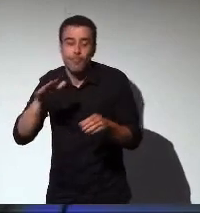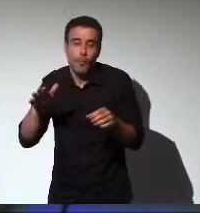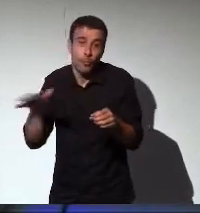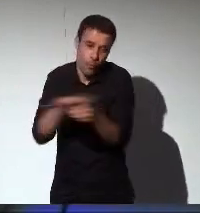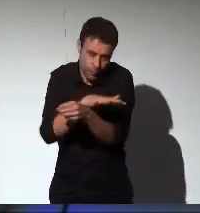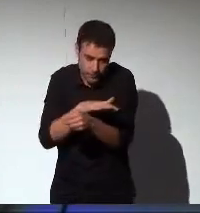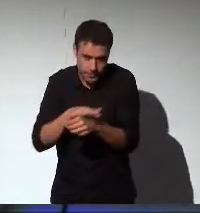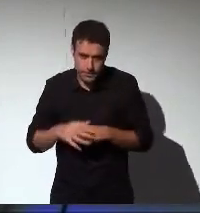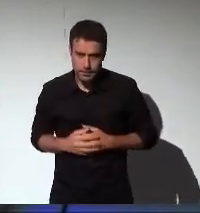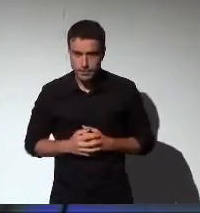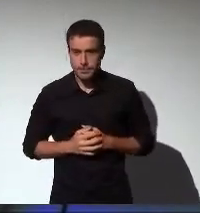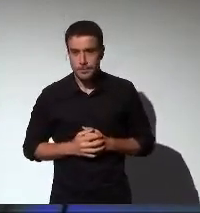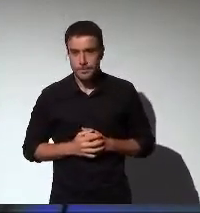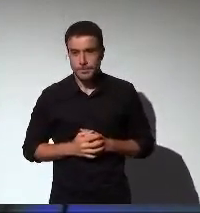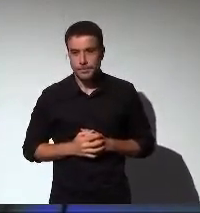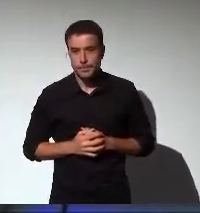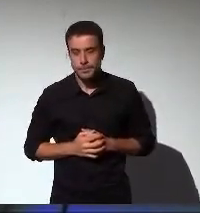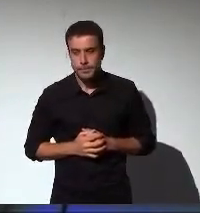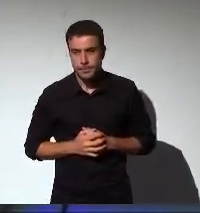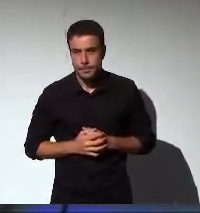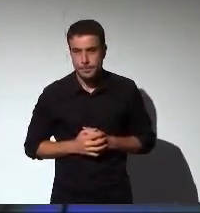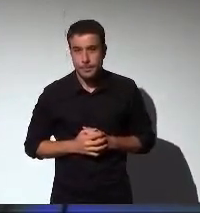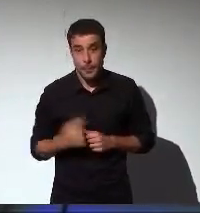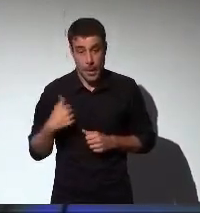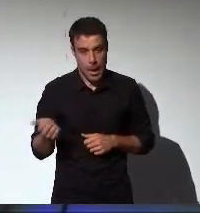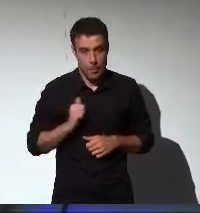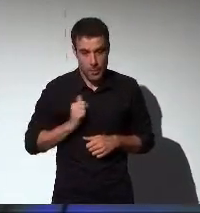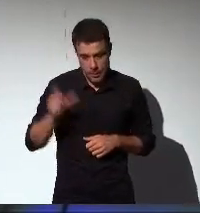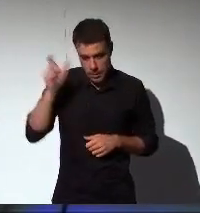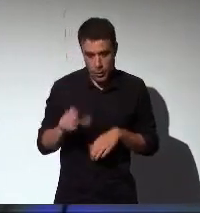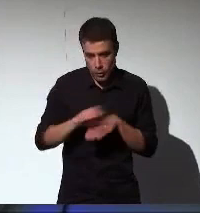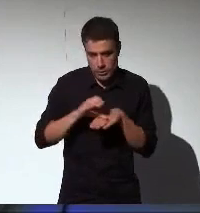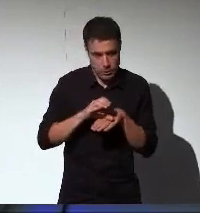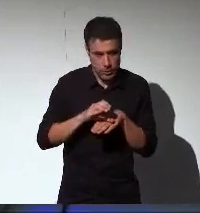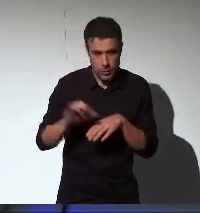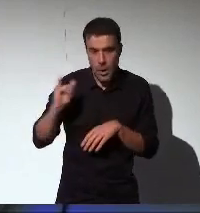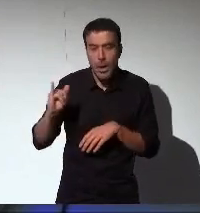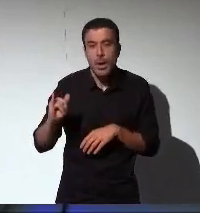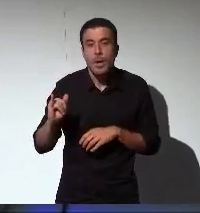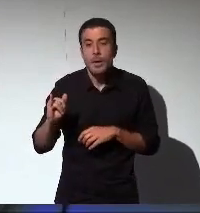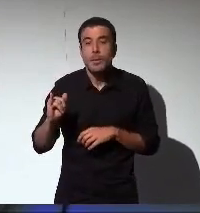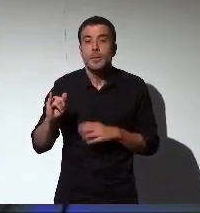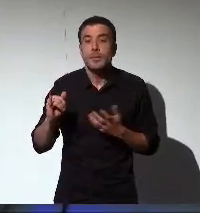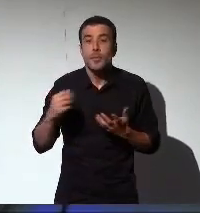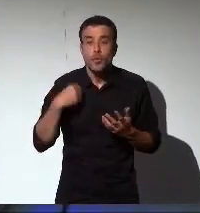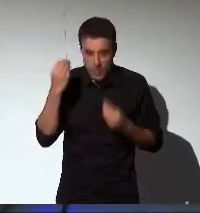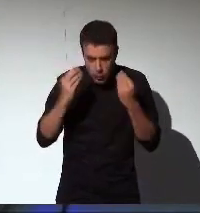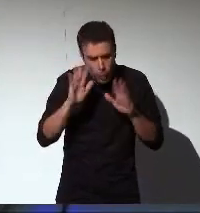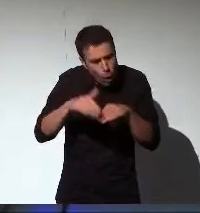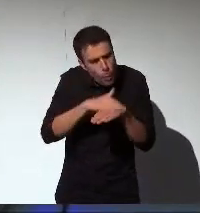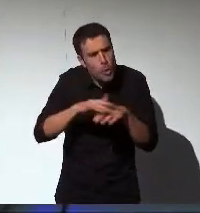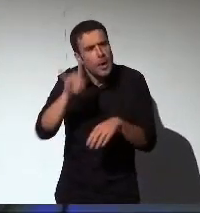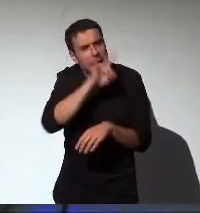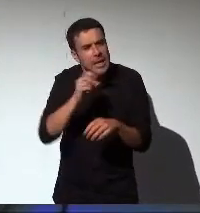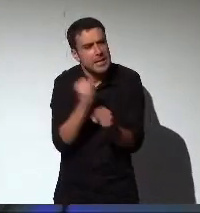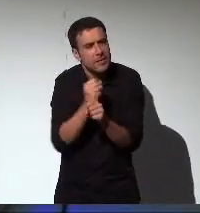que, y aprovechando que tenemos al consejero con nosotros, hombre, yo creo que el Gobierno de Canarias no lo está haciendo mal